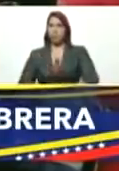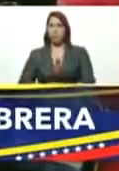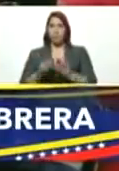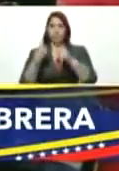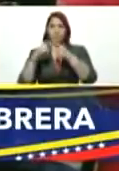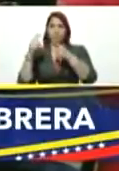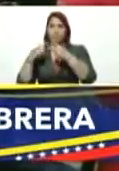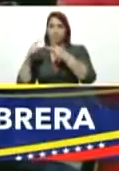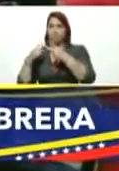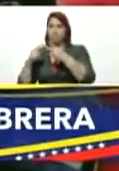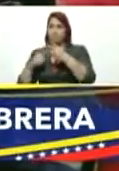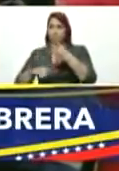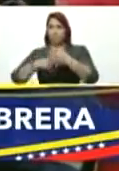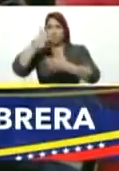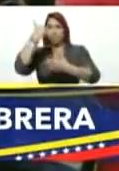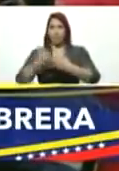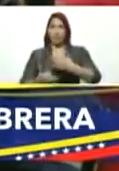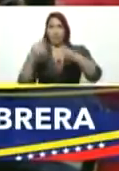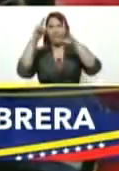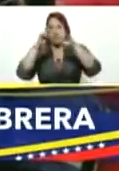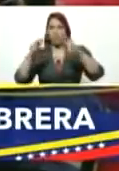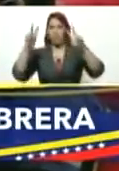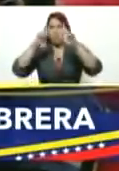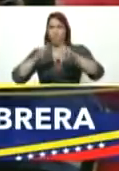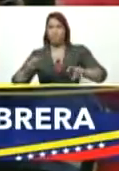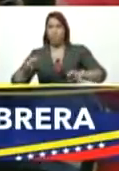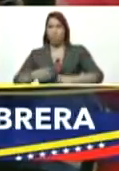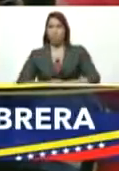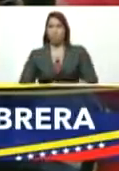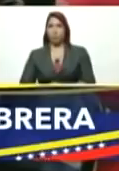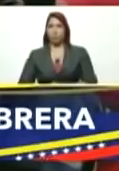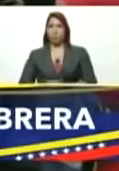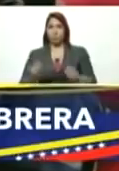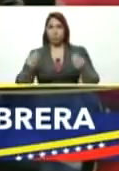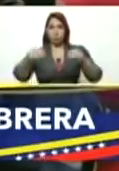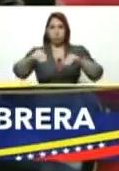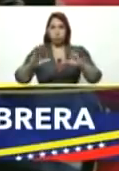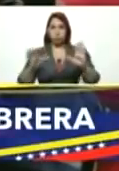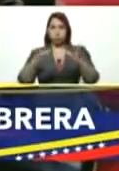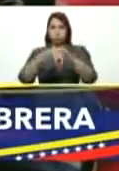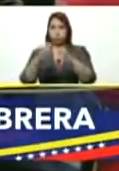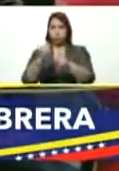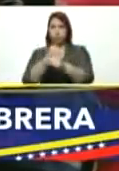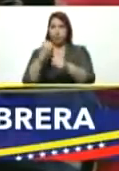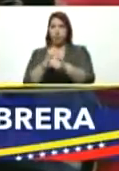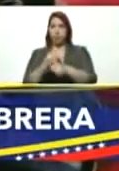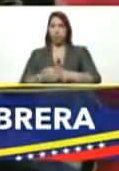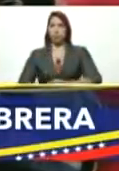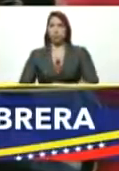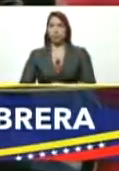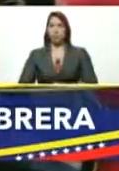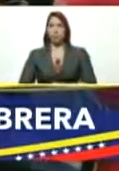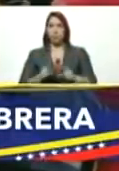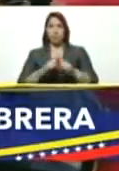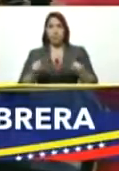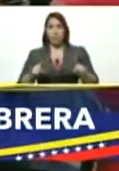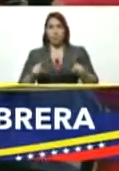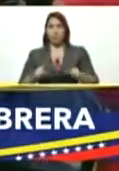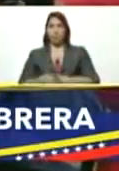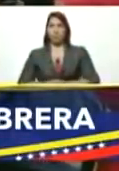proyectos de investigación en conjunto con mi equipo de trabajo para así